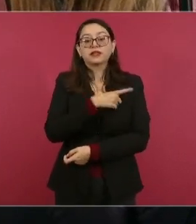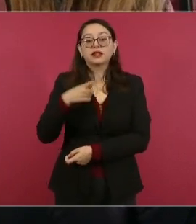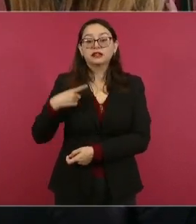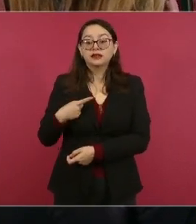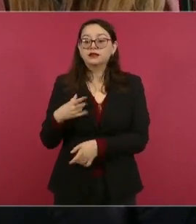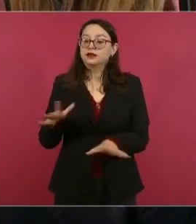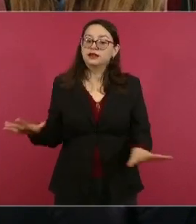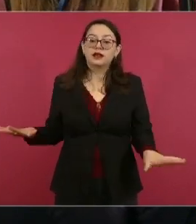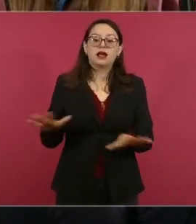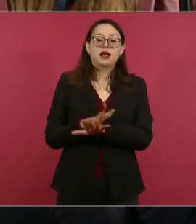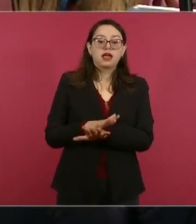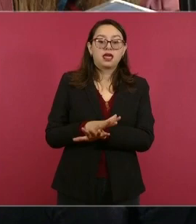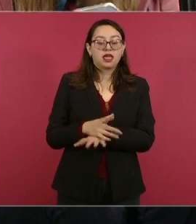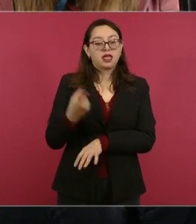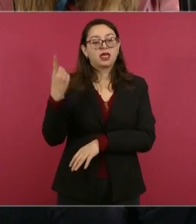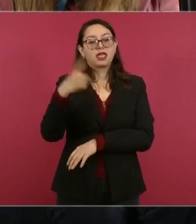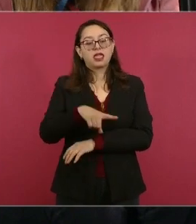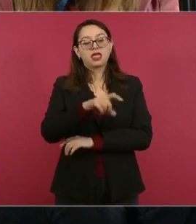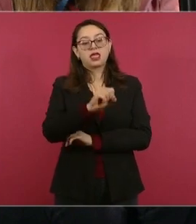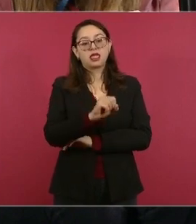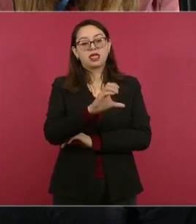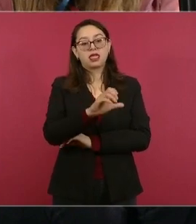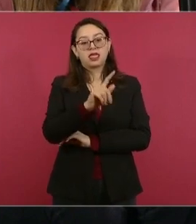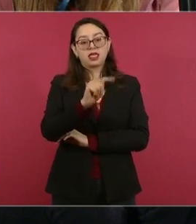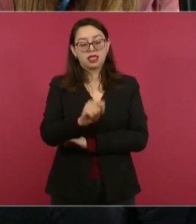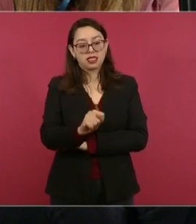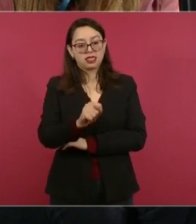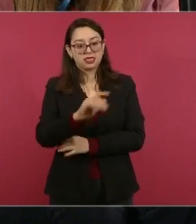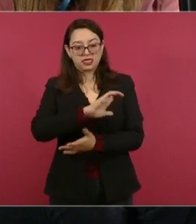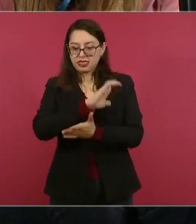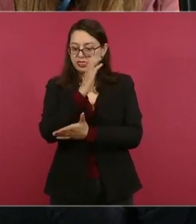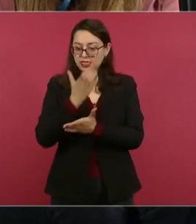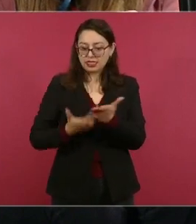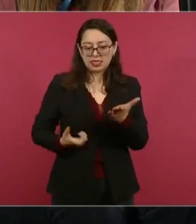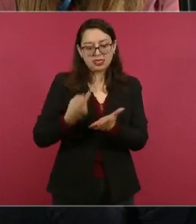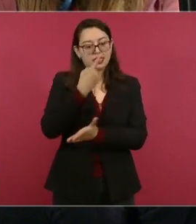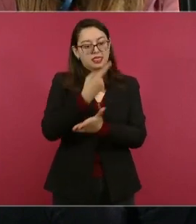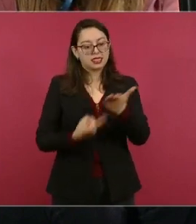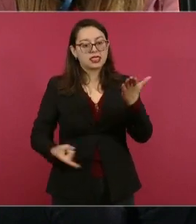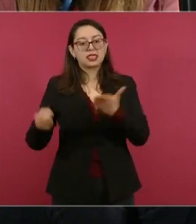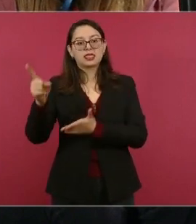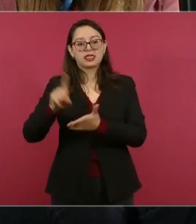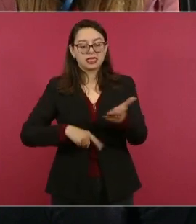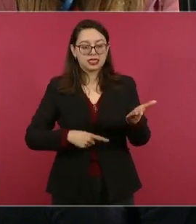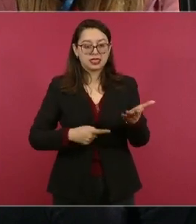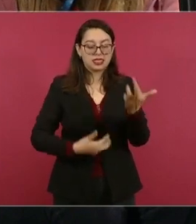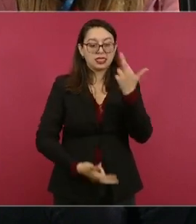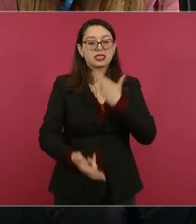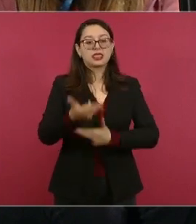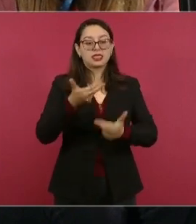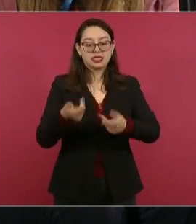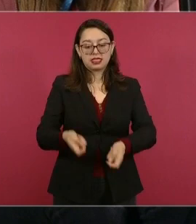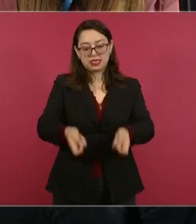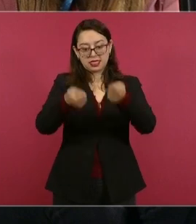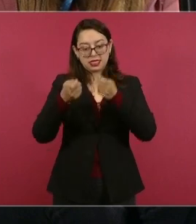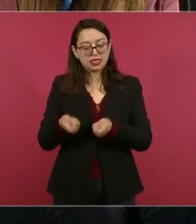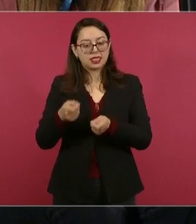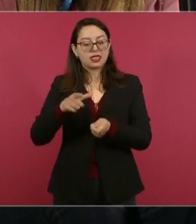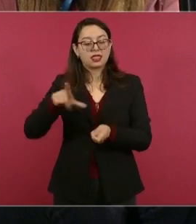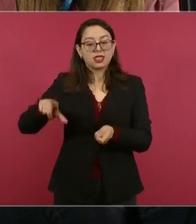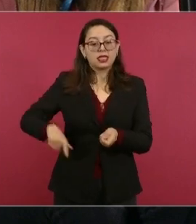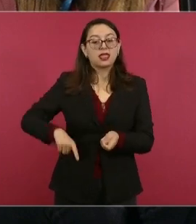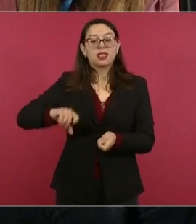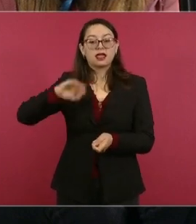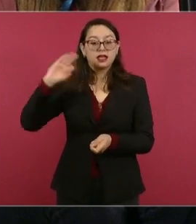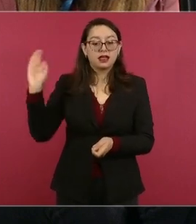de Infraestructura, Comunicaciones y Transportes que revoque el contrato con OHL y devuelva la obra al gobierno federal.